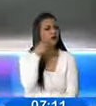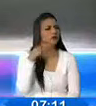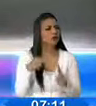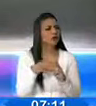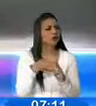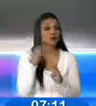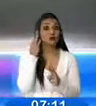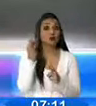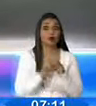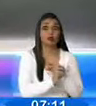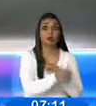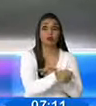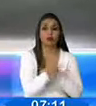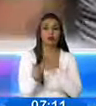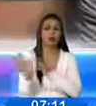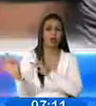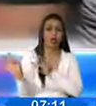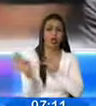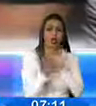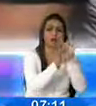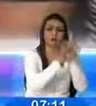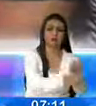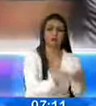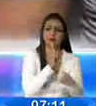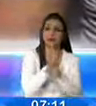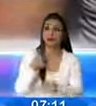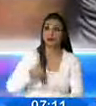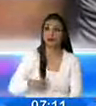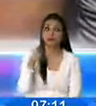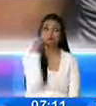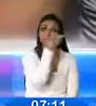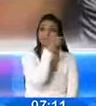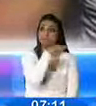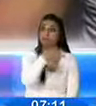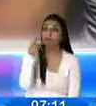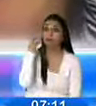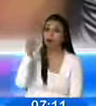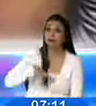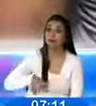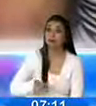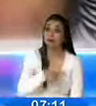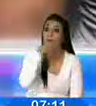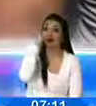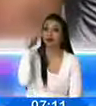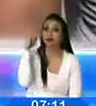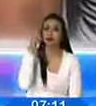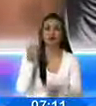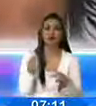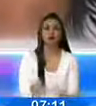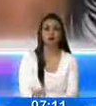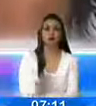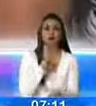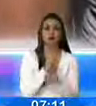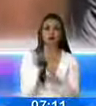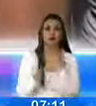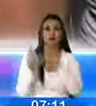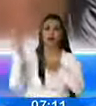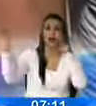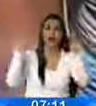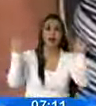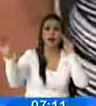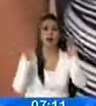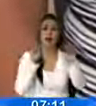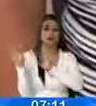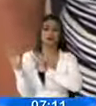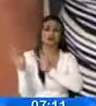arroz porque mi nuera la reconoció soy desde fuera ha llevado a la señora que va robando los niños y lo industria vamos la gente todo y la cogimos